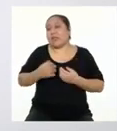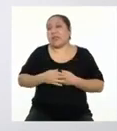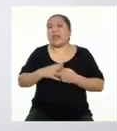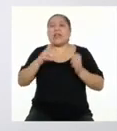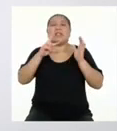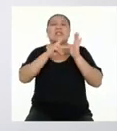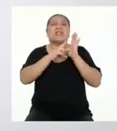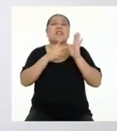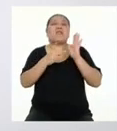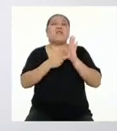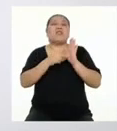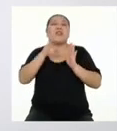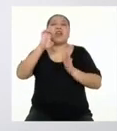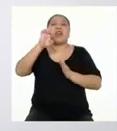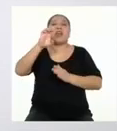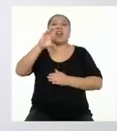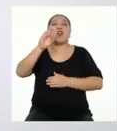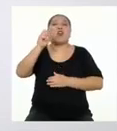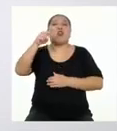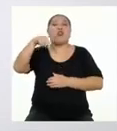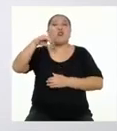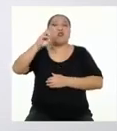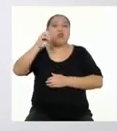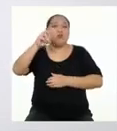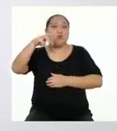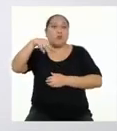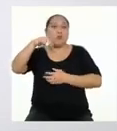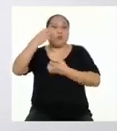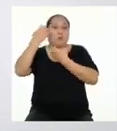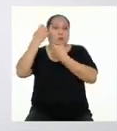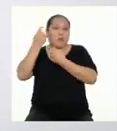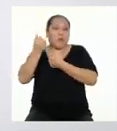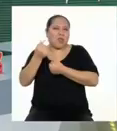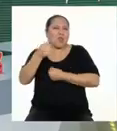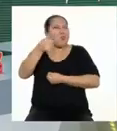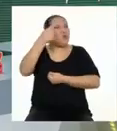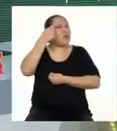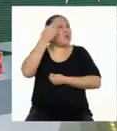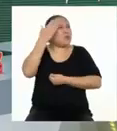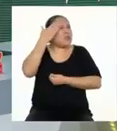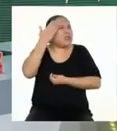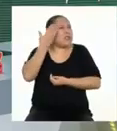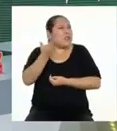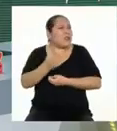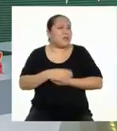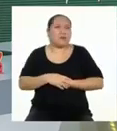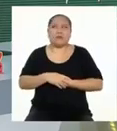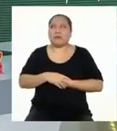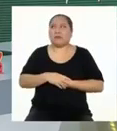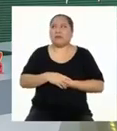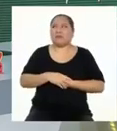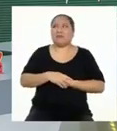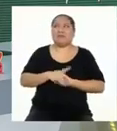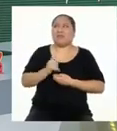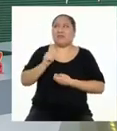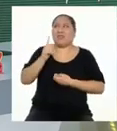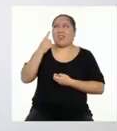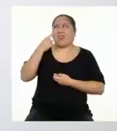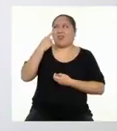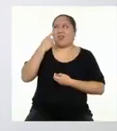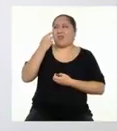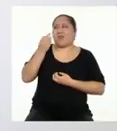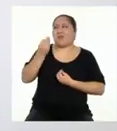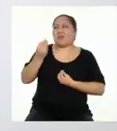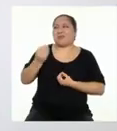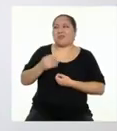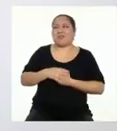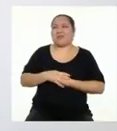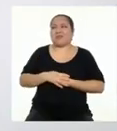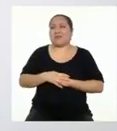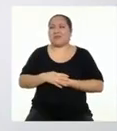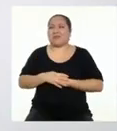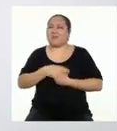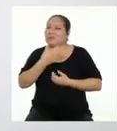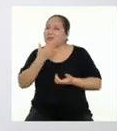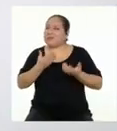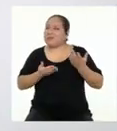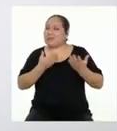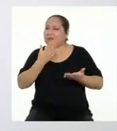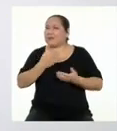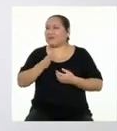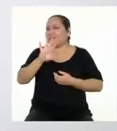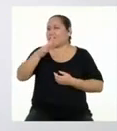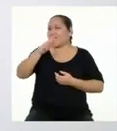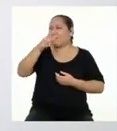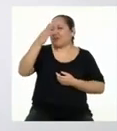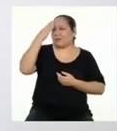es la economía. Cuéntame, ¿qué es lo que sabes al respecto? Bueno, tampoco sé mucho. Pero seguro